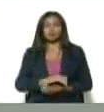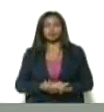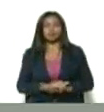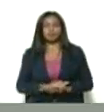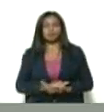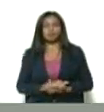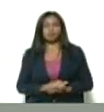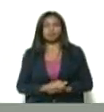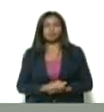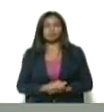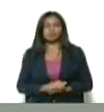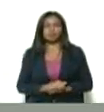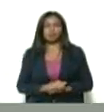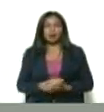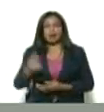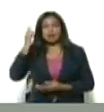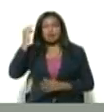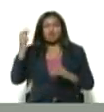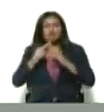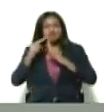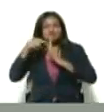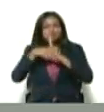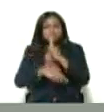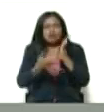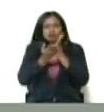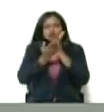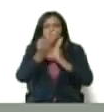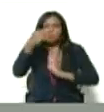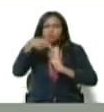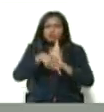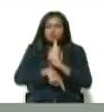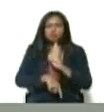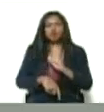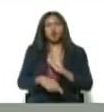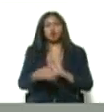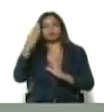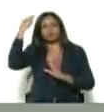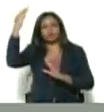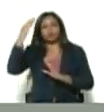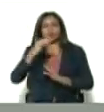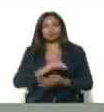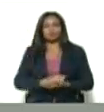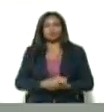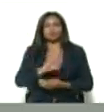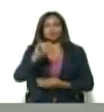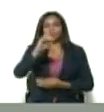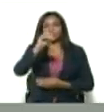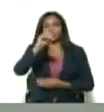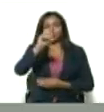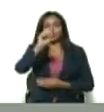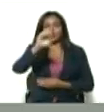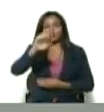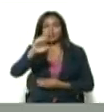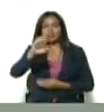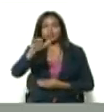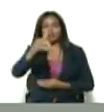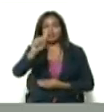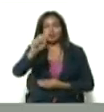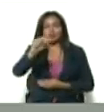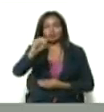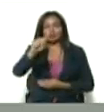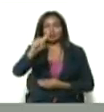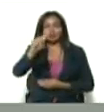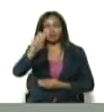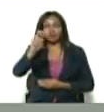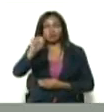que es teólogo de la teología de la liberación, José Antonio Págola. No sé si lo han leído, Jesús,